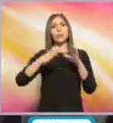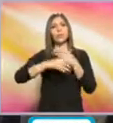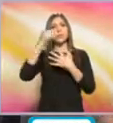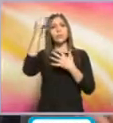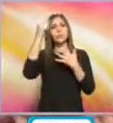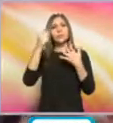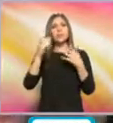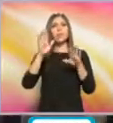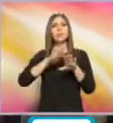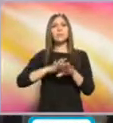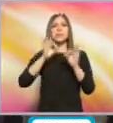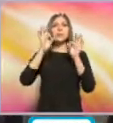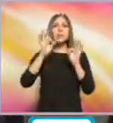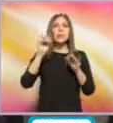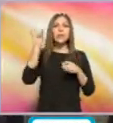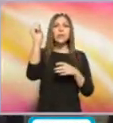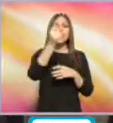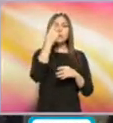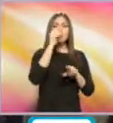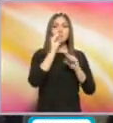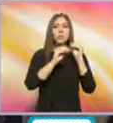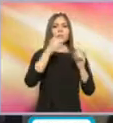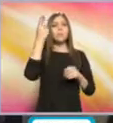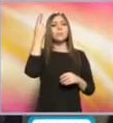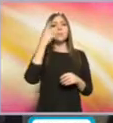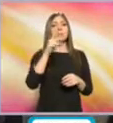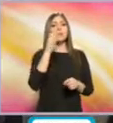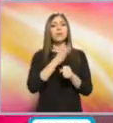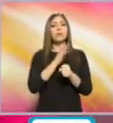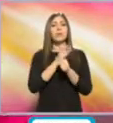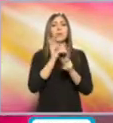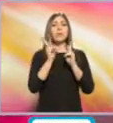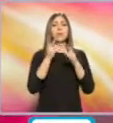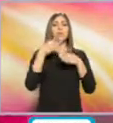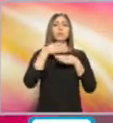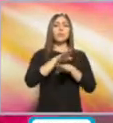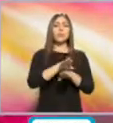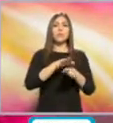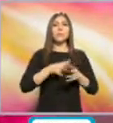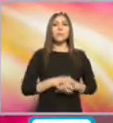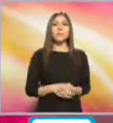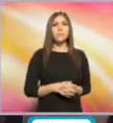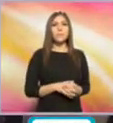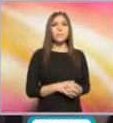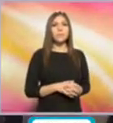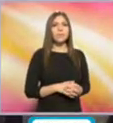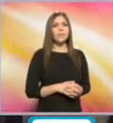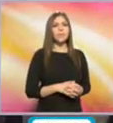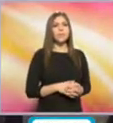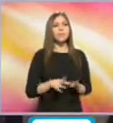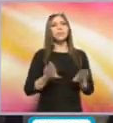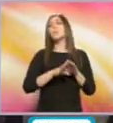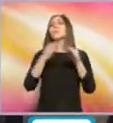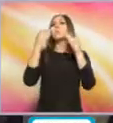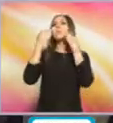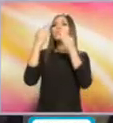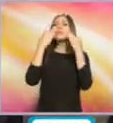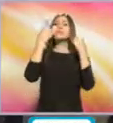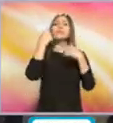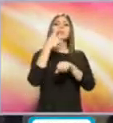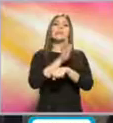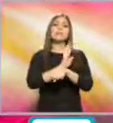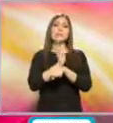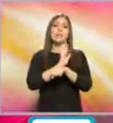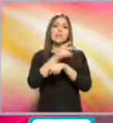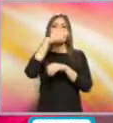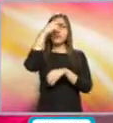más técnicos, exactamente. Okay. Pero lo que platicas de la parte de exhibición de cine mexicano, sí,